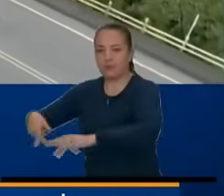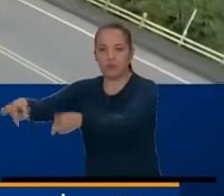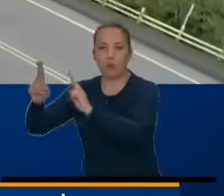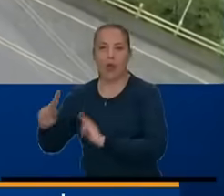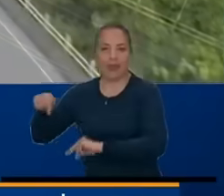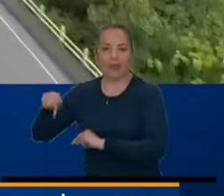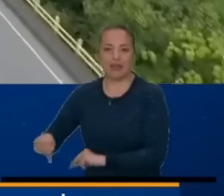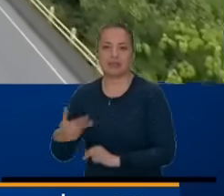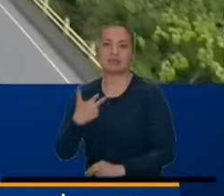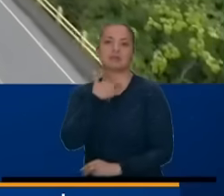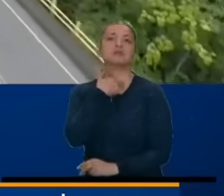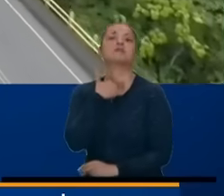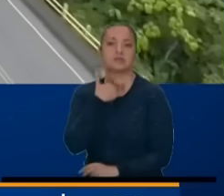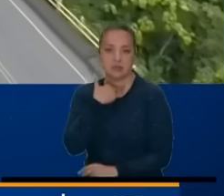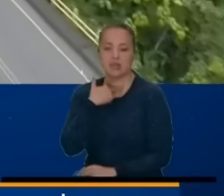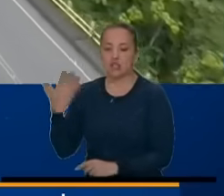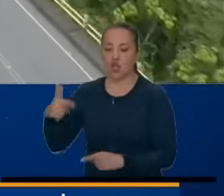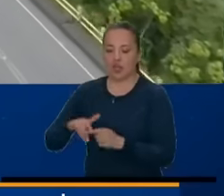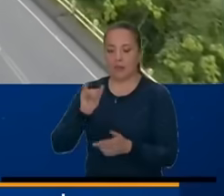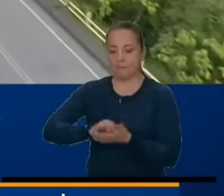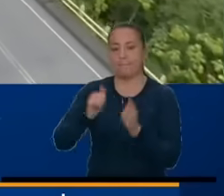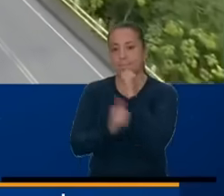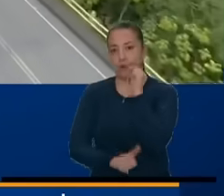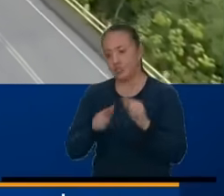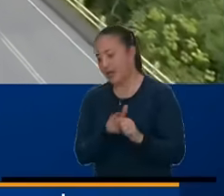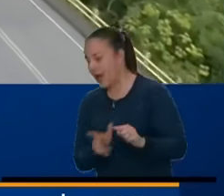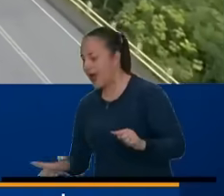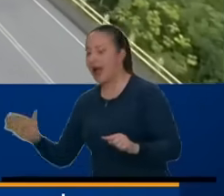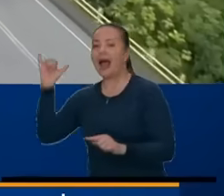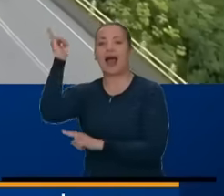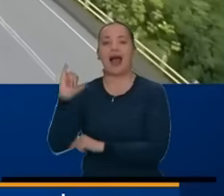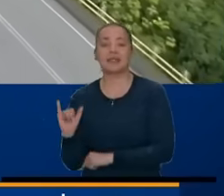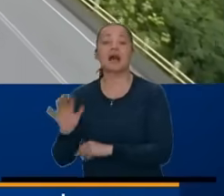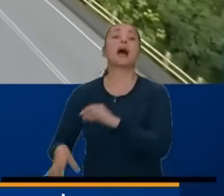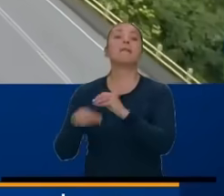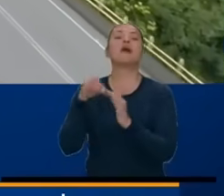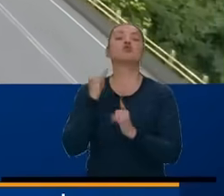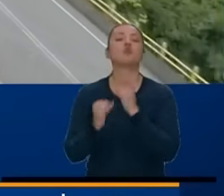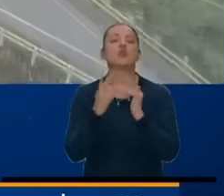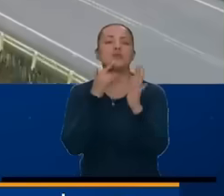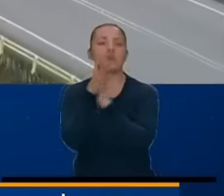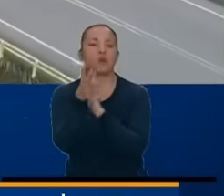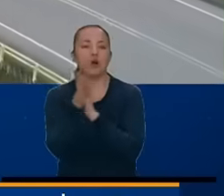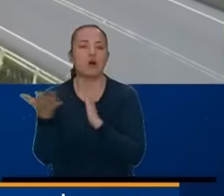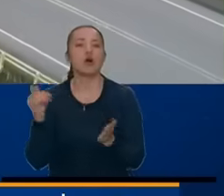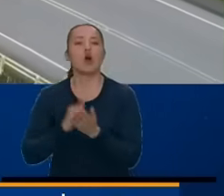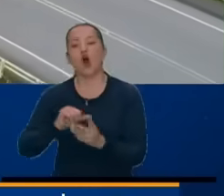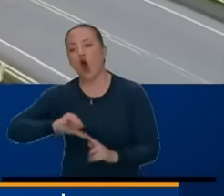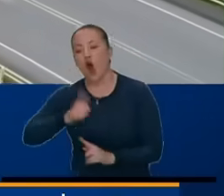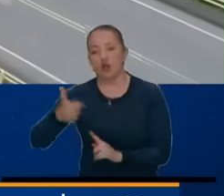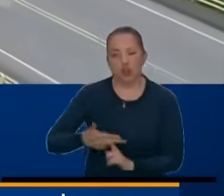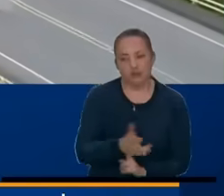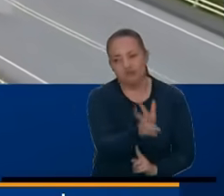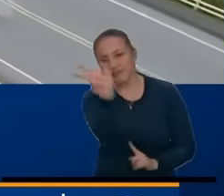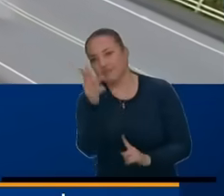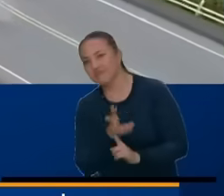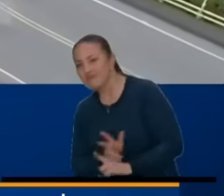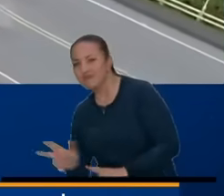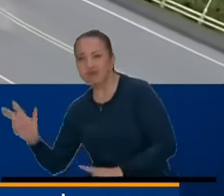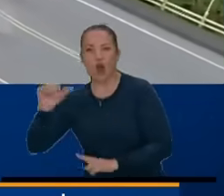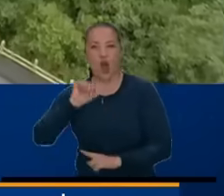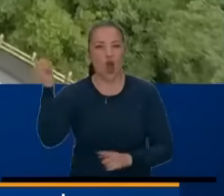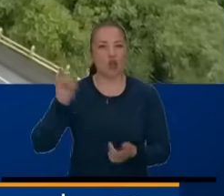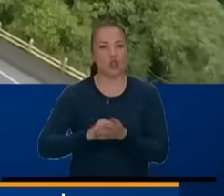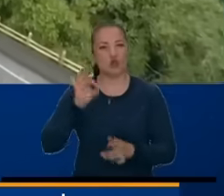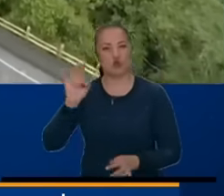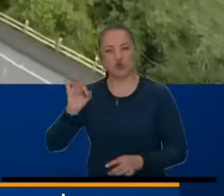que impide el paso desde Boyacá hacia Casanare. Algo muy importante para terminar es las vías alternas, para que lo recuerden las personas que transitan